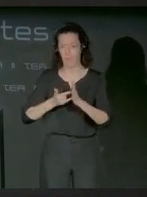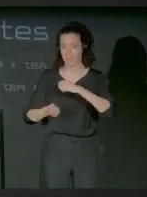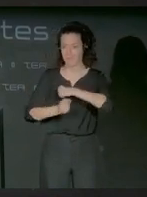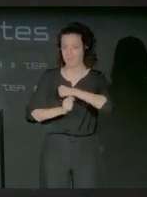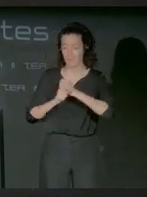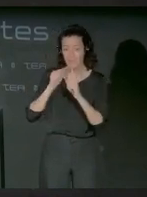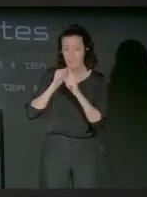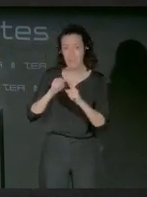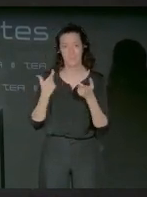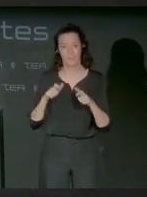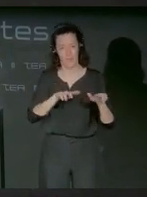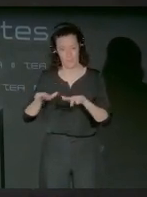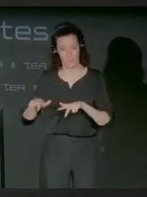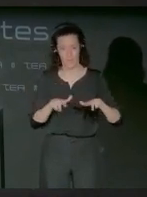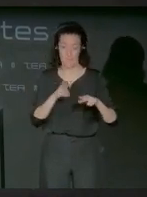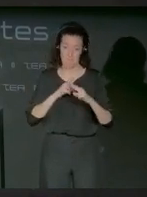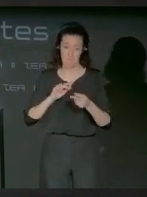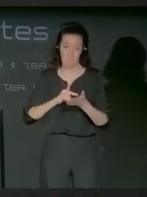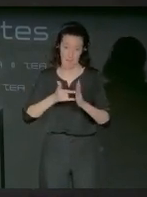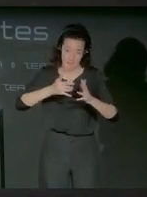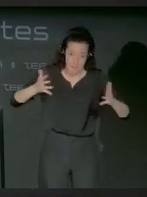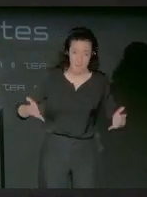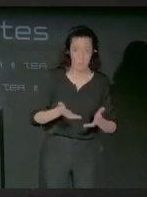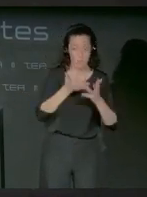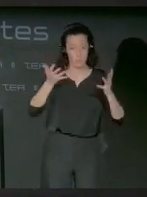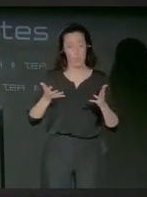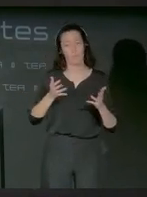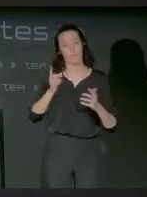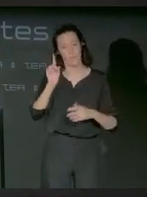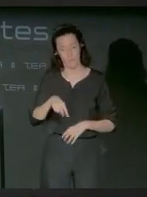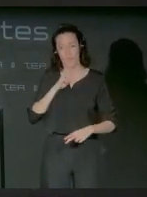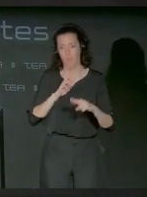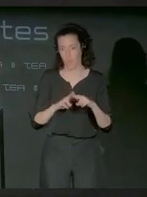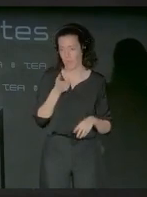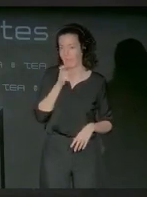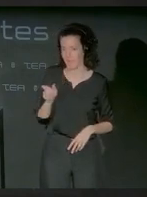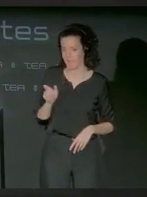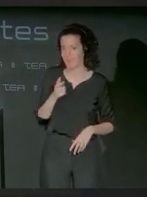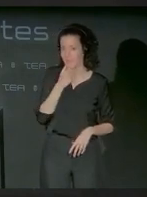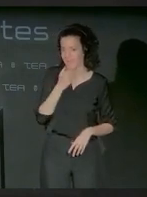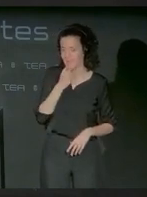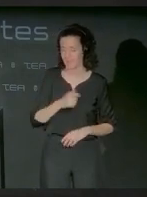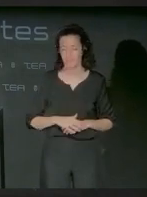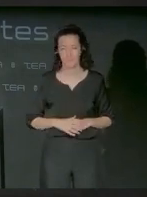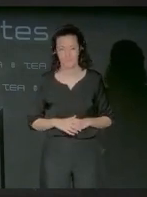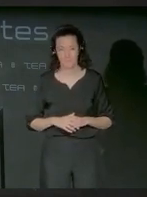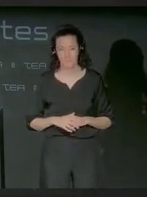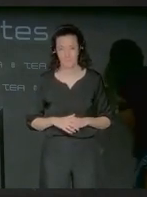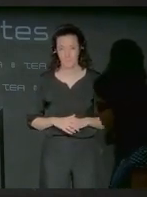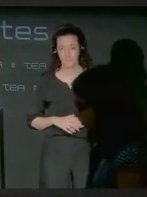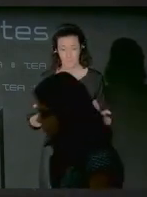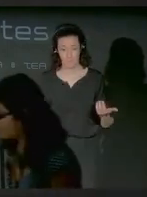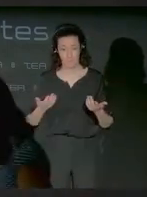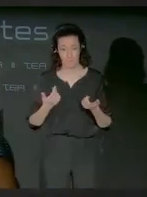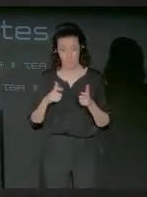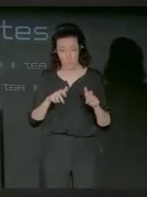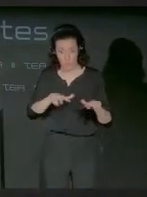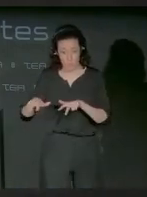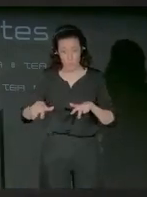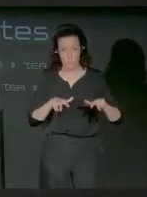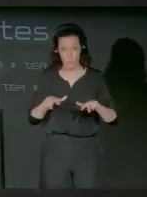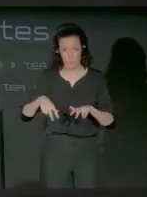plan de impulso al sector audiovisual también llamado Spain audiovisual Hub que Define al sector audiovisual como un sector estratégico